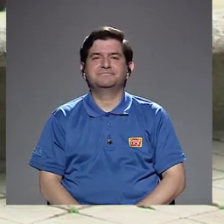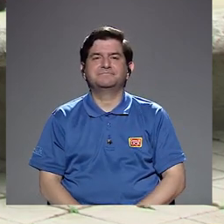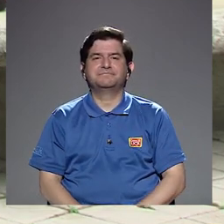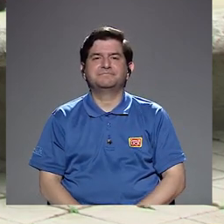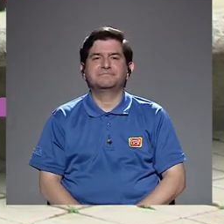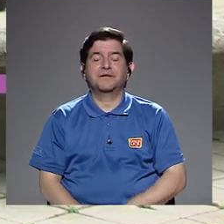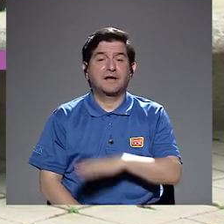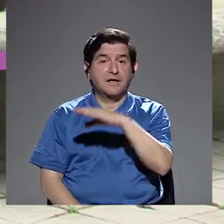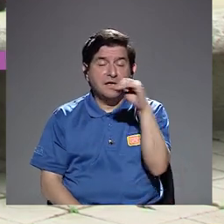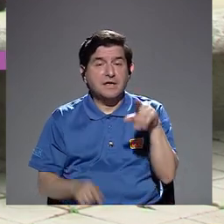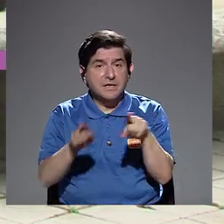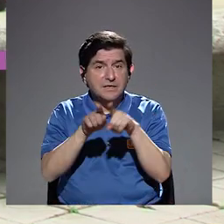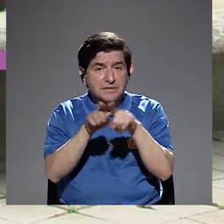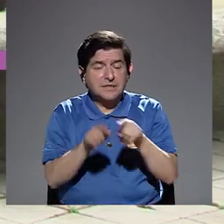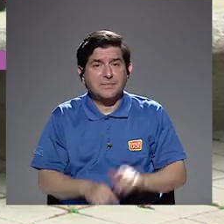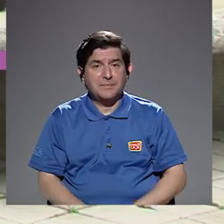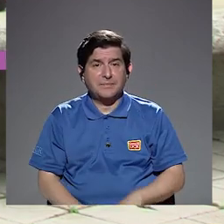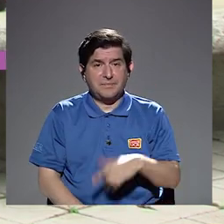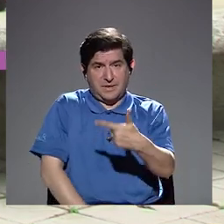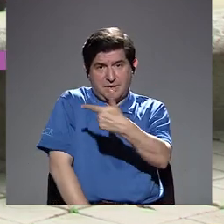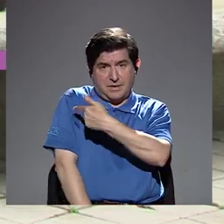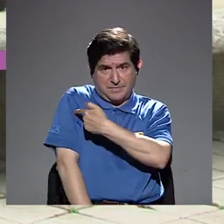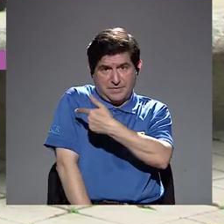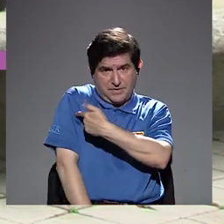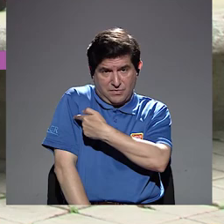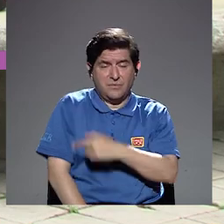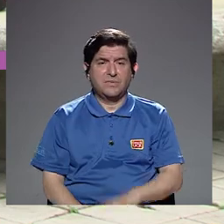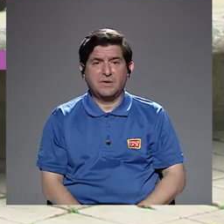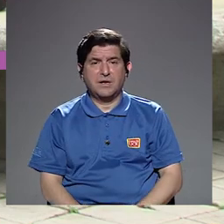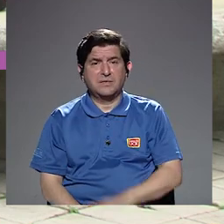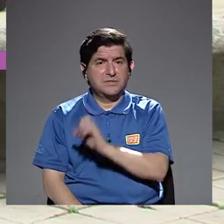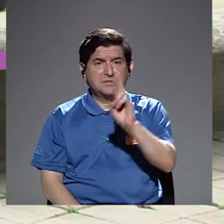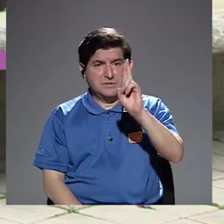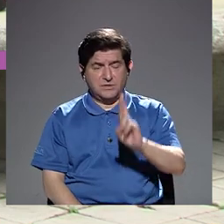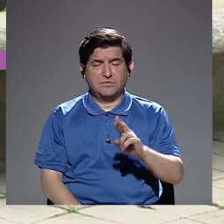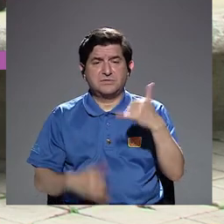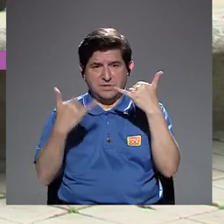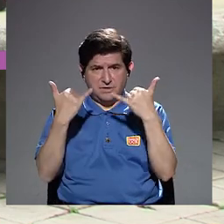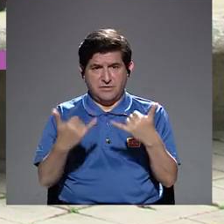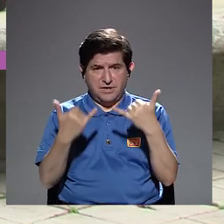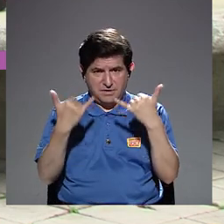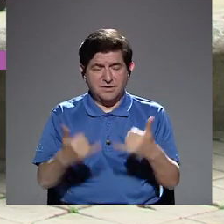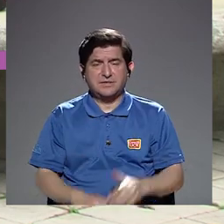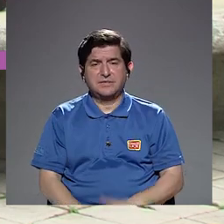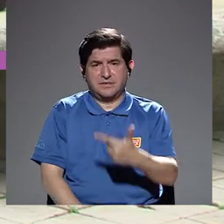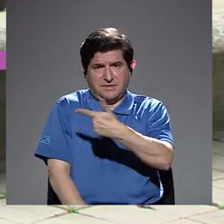Okay. Y la vacunación, ¿verdad? En este momento que también, ¿verdad? Ahora en Costa Rica se está vacunando